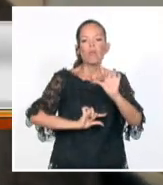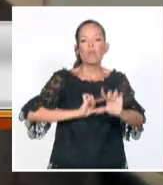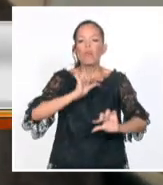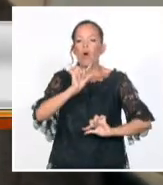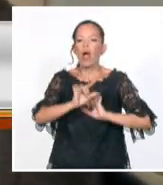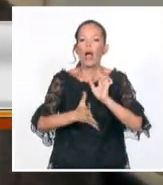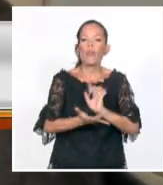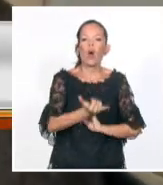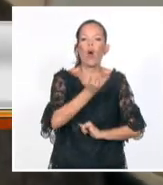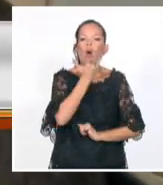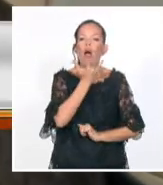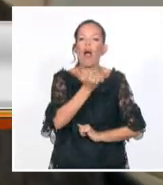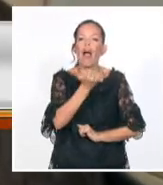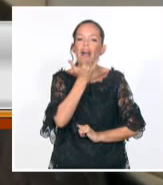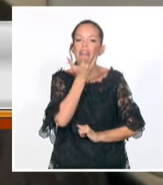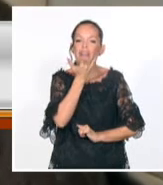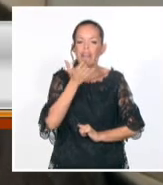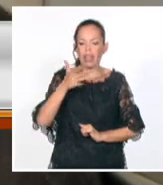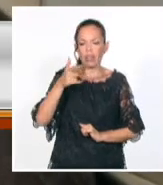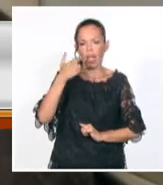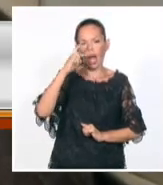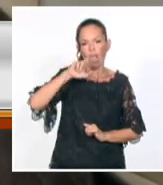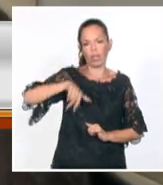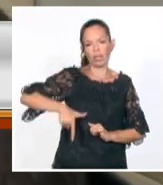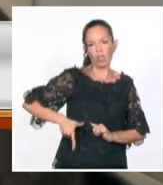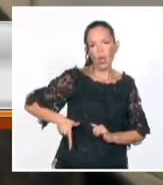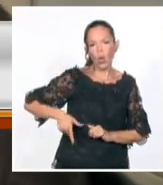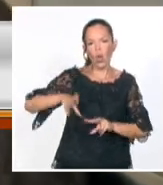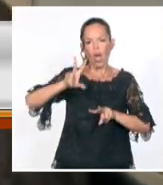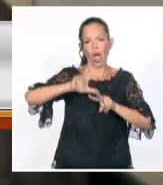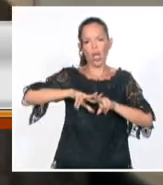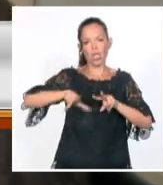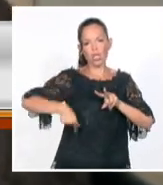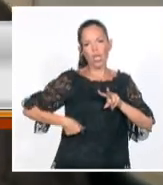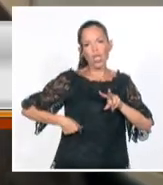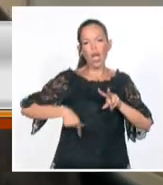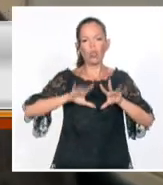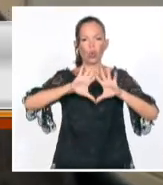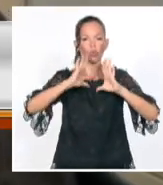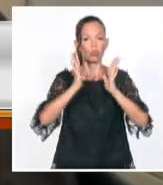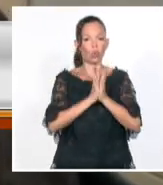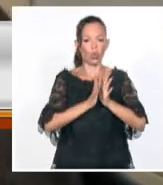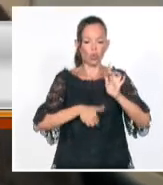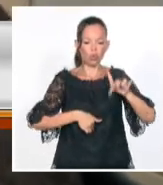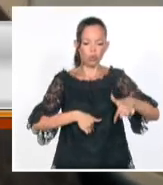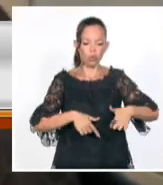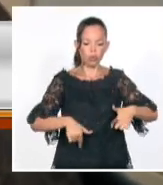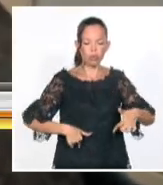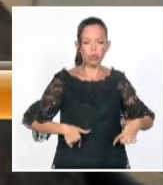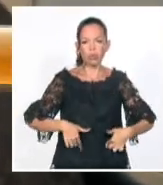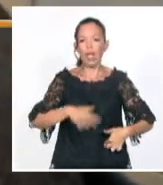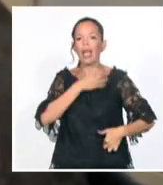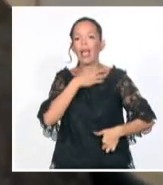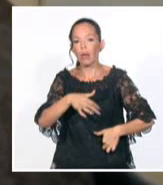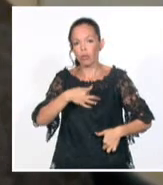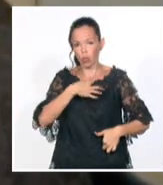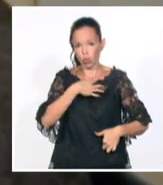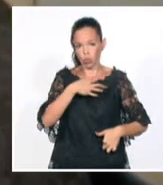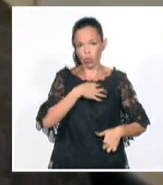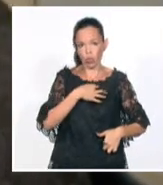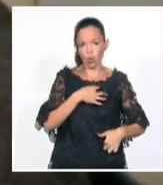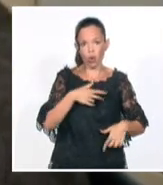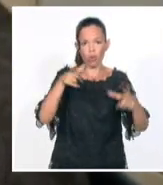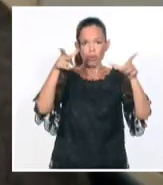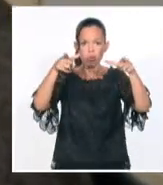órganos y tienes que tener un cuidado con todo. Yo por lo menos perdí mi vista como